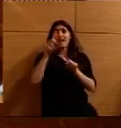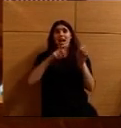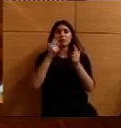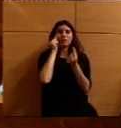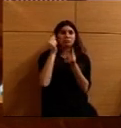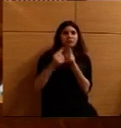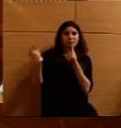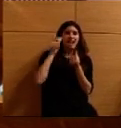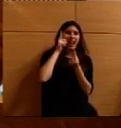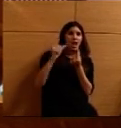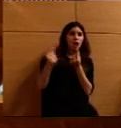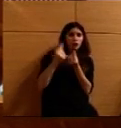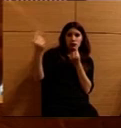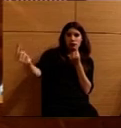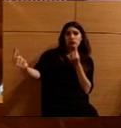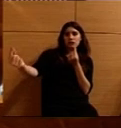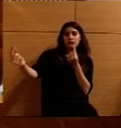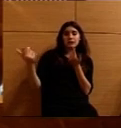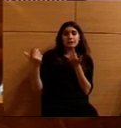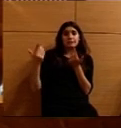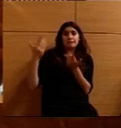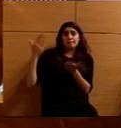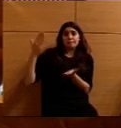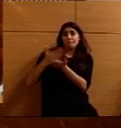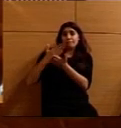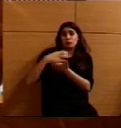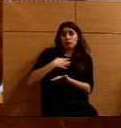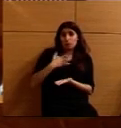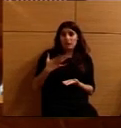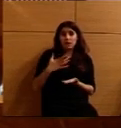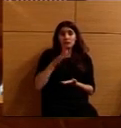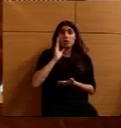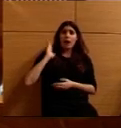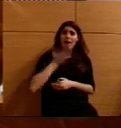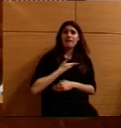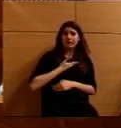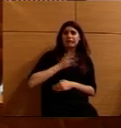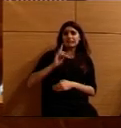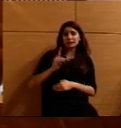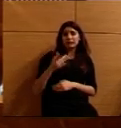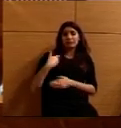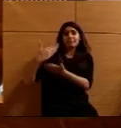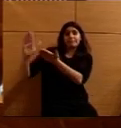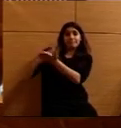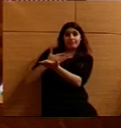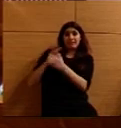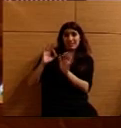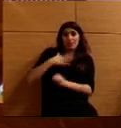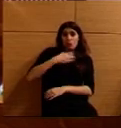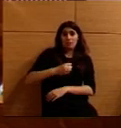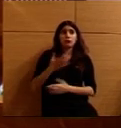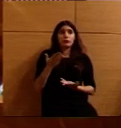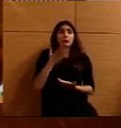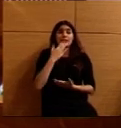están lejos de los cascos urbanos a los que pertenece el término municipal, pero que están perjudicando a otros ayuntamientos. Por lo tanto,